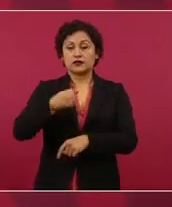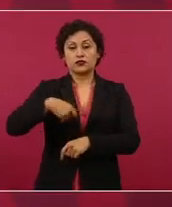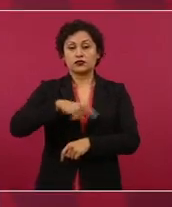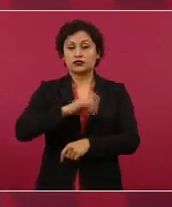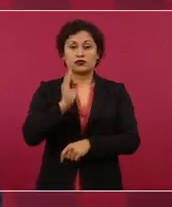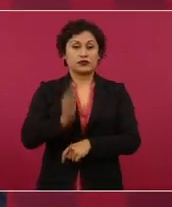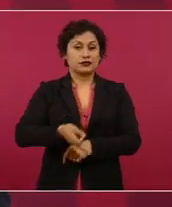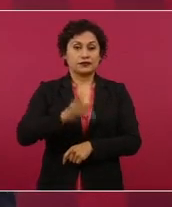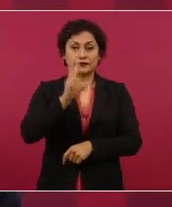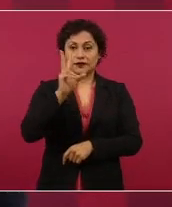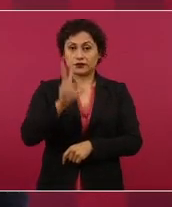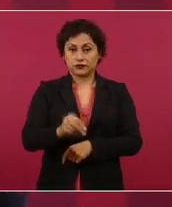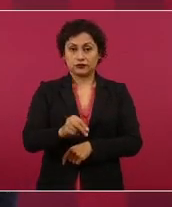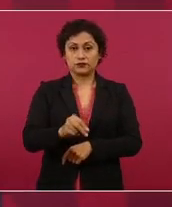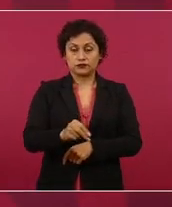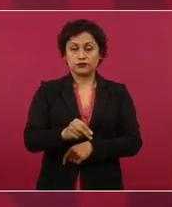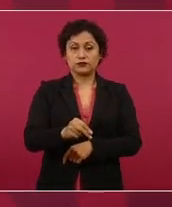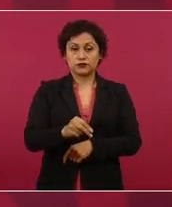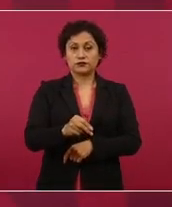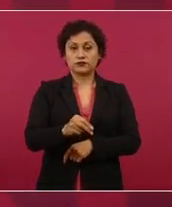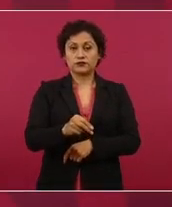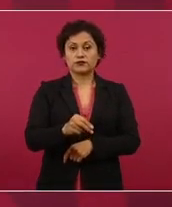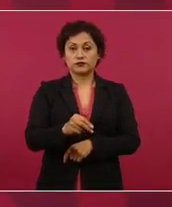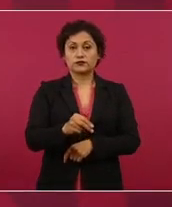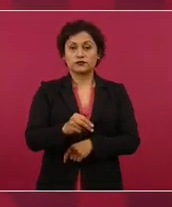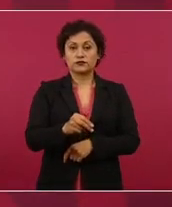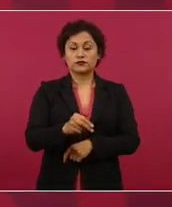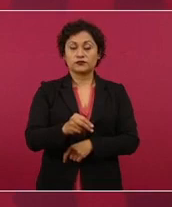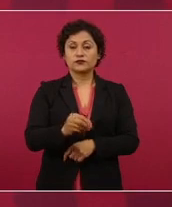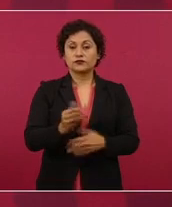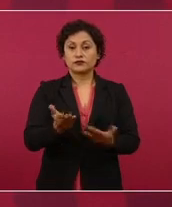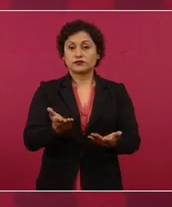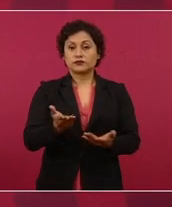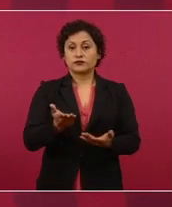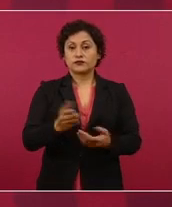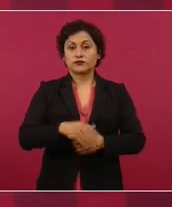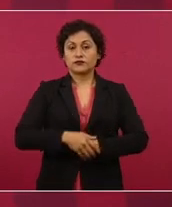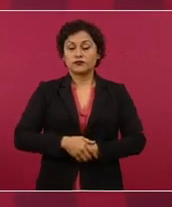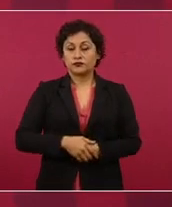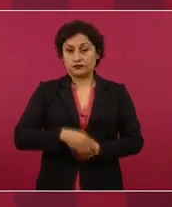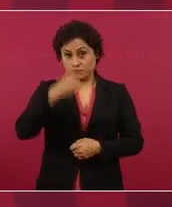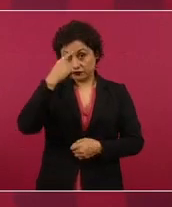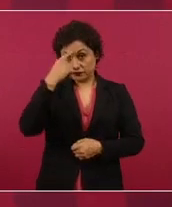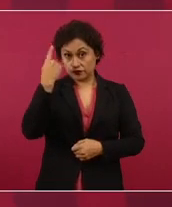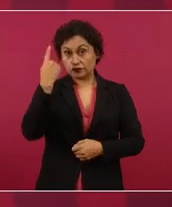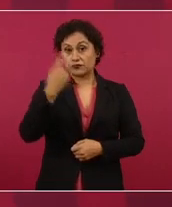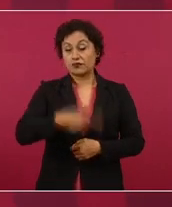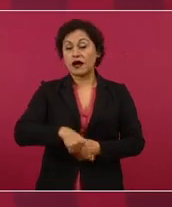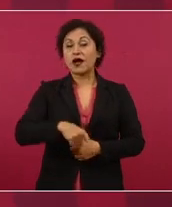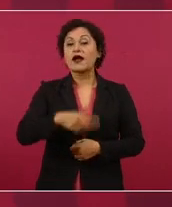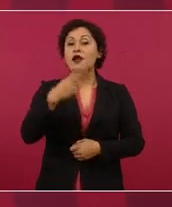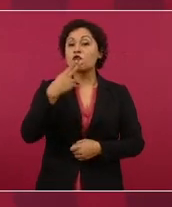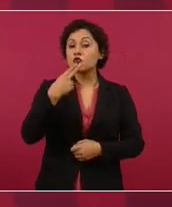permitir que se use o se consuma